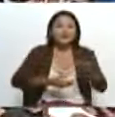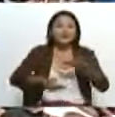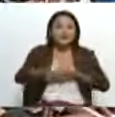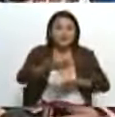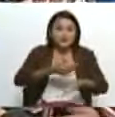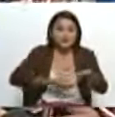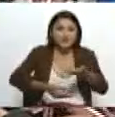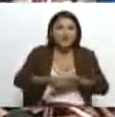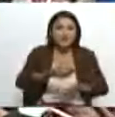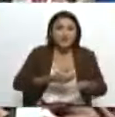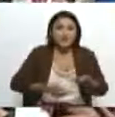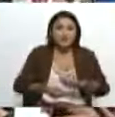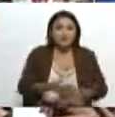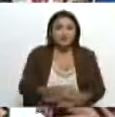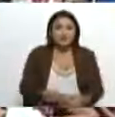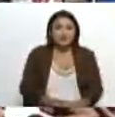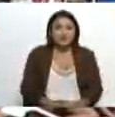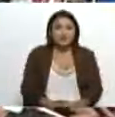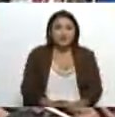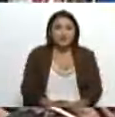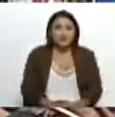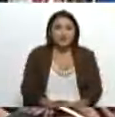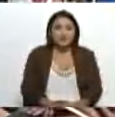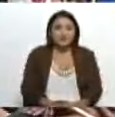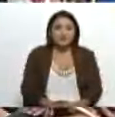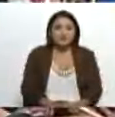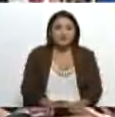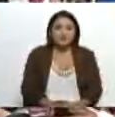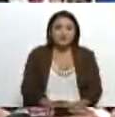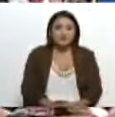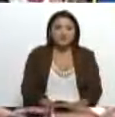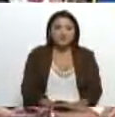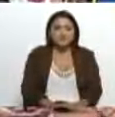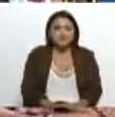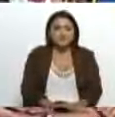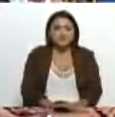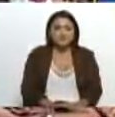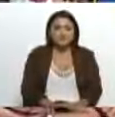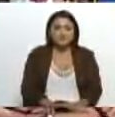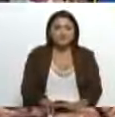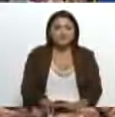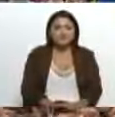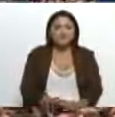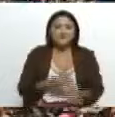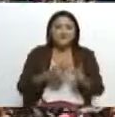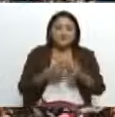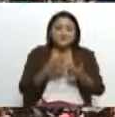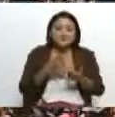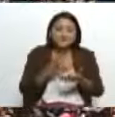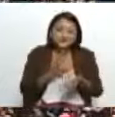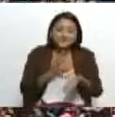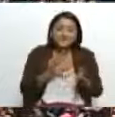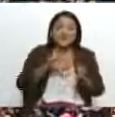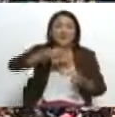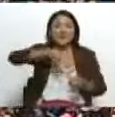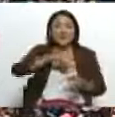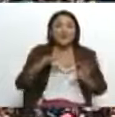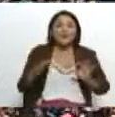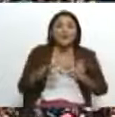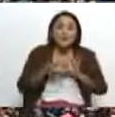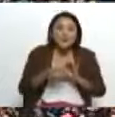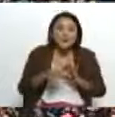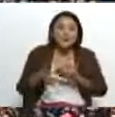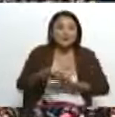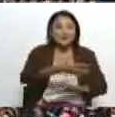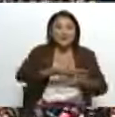nuestra autodeterminación. Ello nos va a asumir el compromiso de estar unidos y unidas junto a